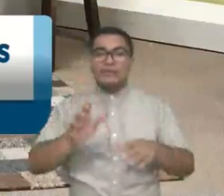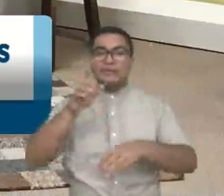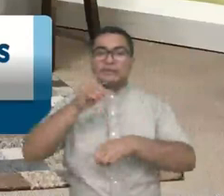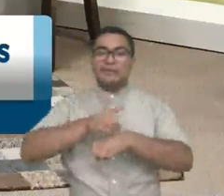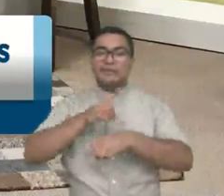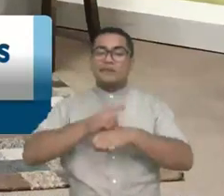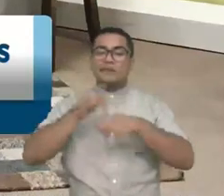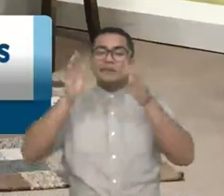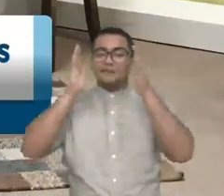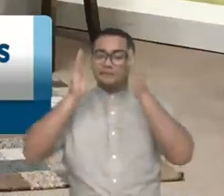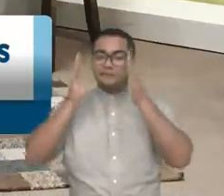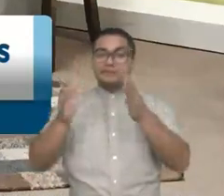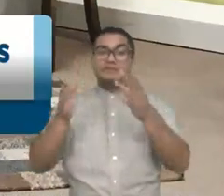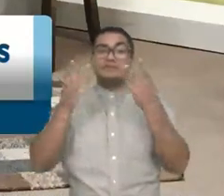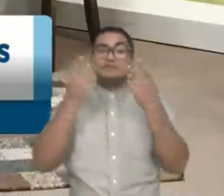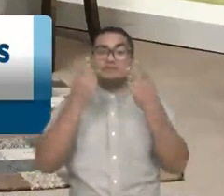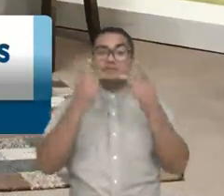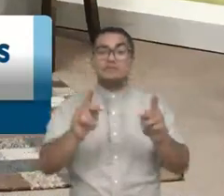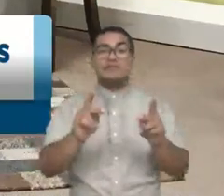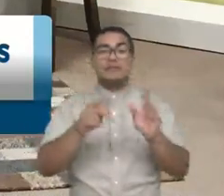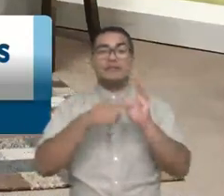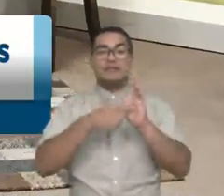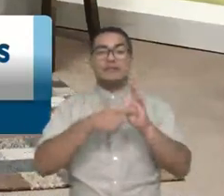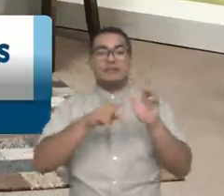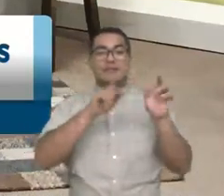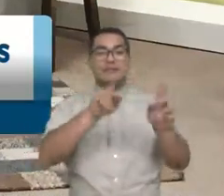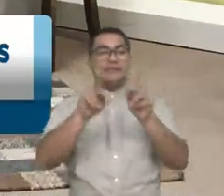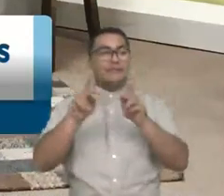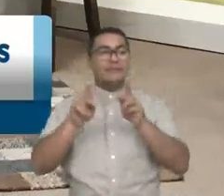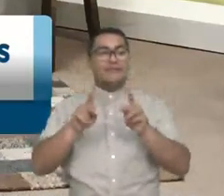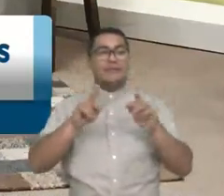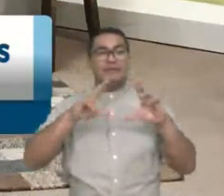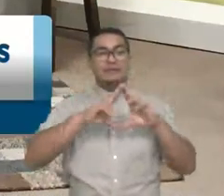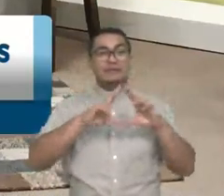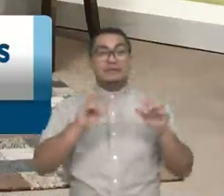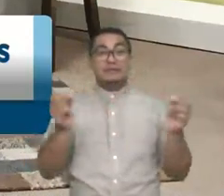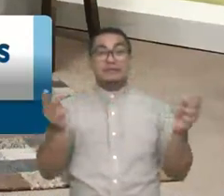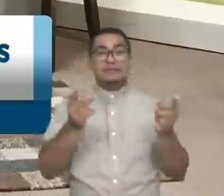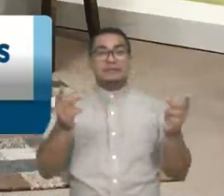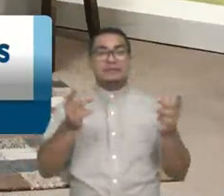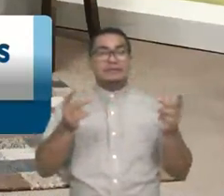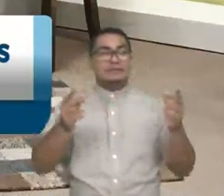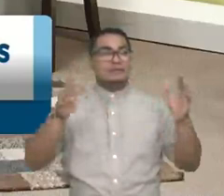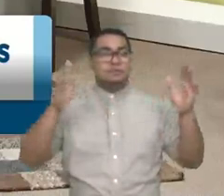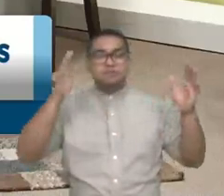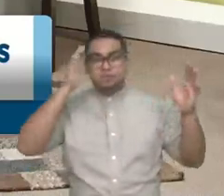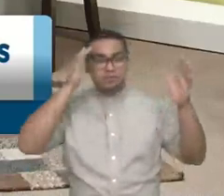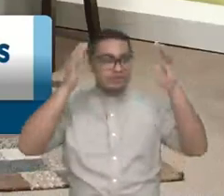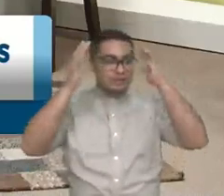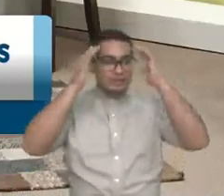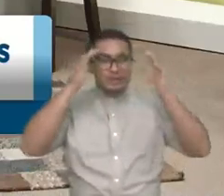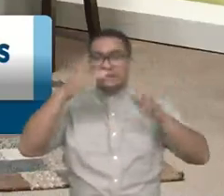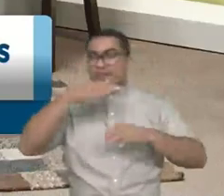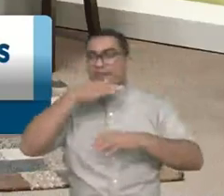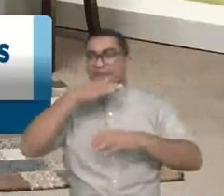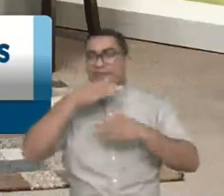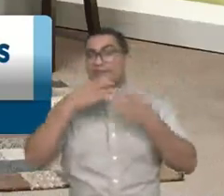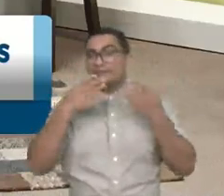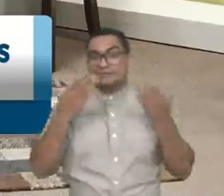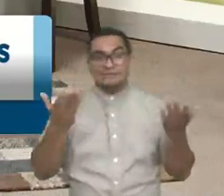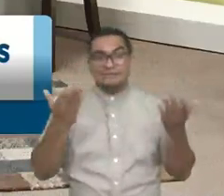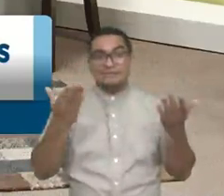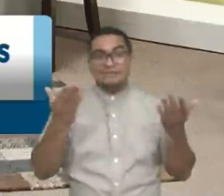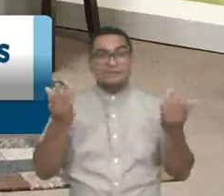seguimiento, pero esto también ha causado, yo creo, estrés. Así es. En la mayoría de la población nicaragüense. Así es, como decía, es